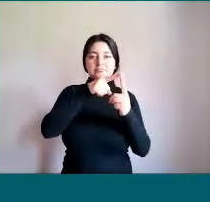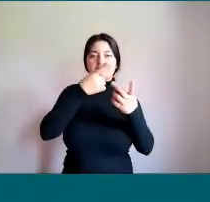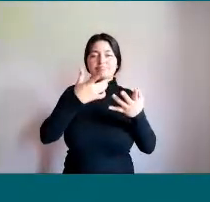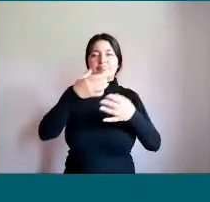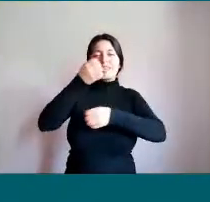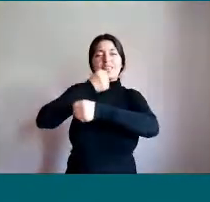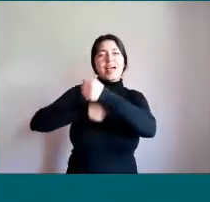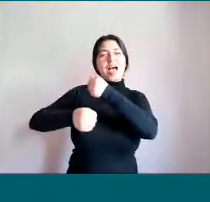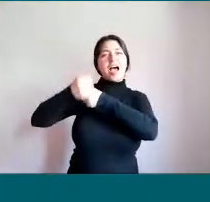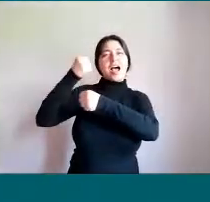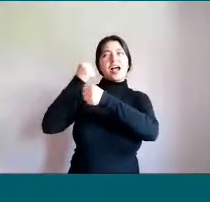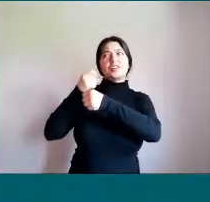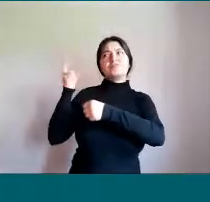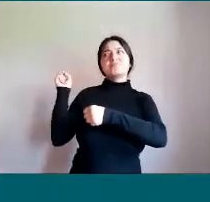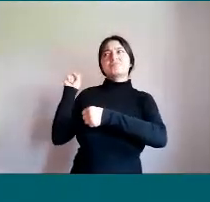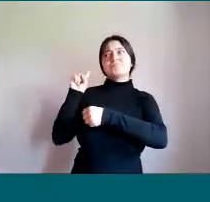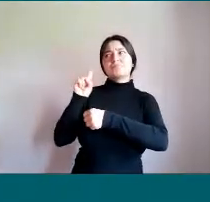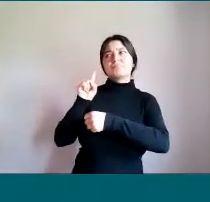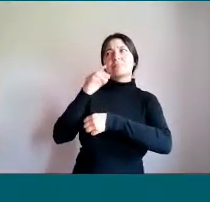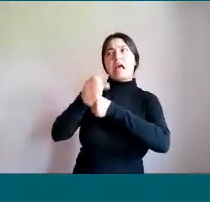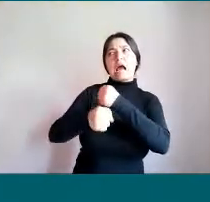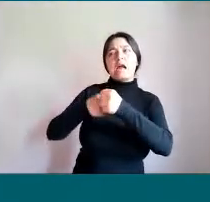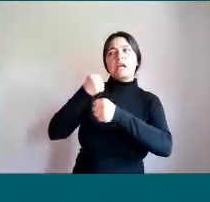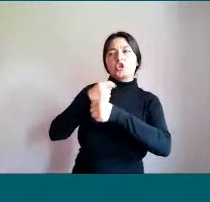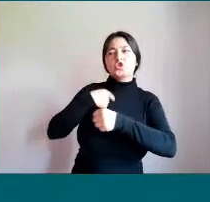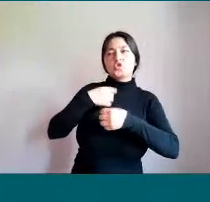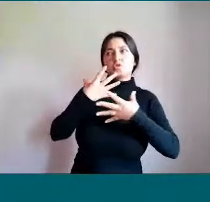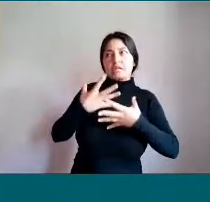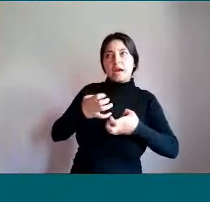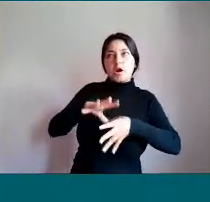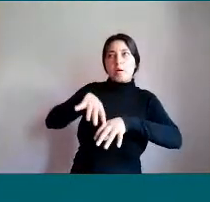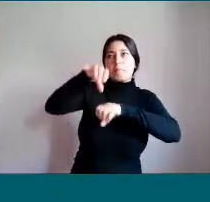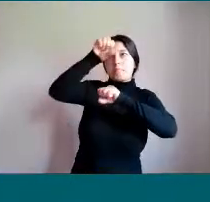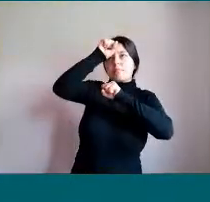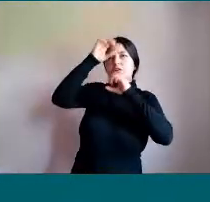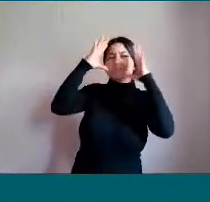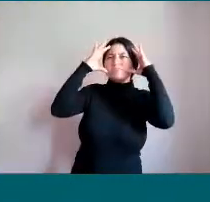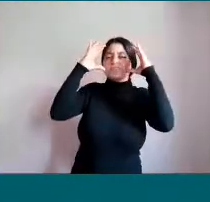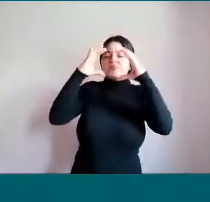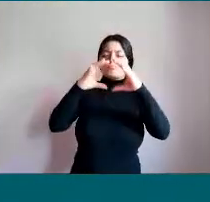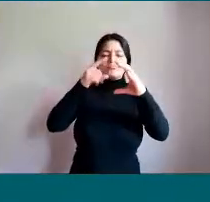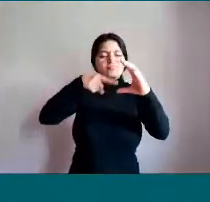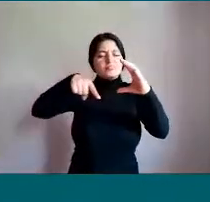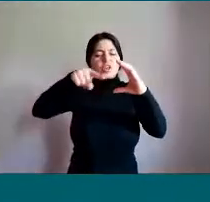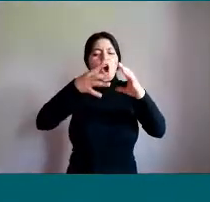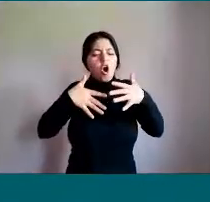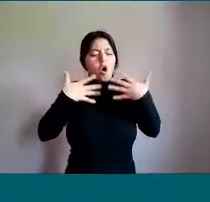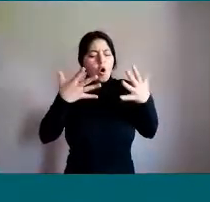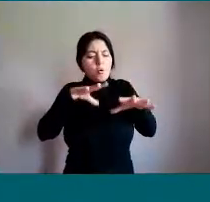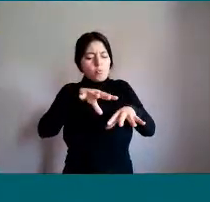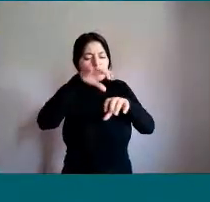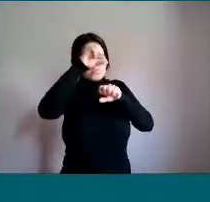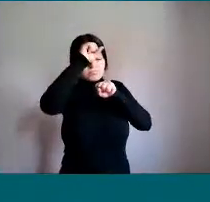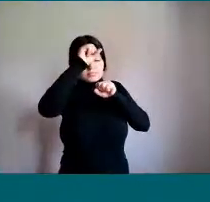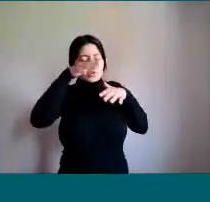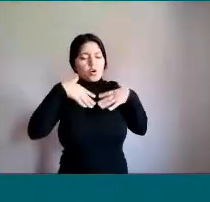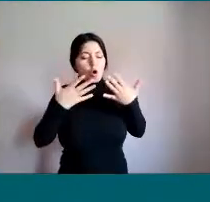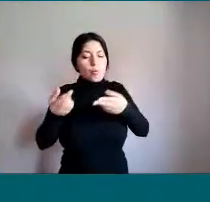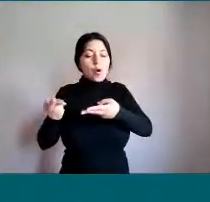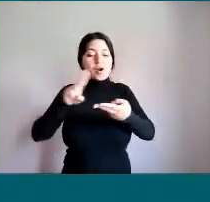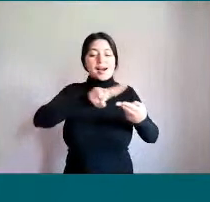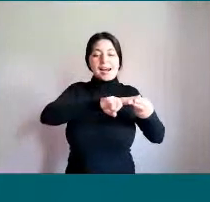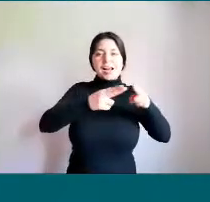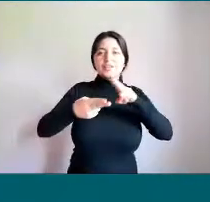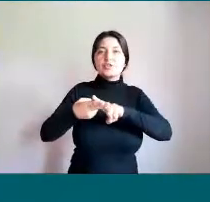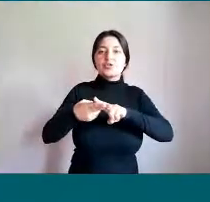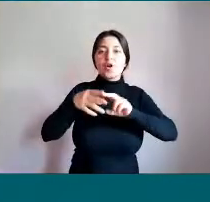intentado aprender sobre el funcionamiento del cerebro y cómo esto se aplica a las secuencias de aprendizaje. Y esto me ha llevado a